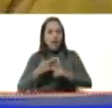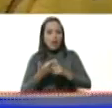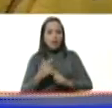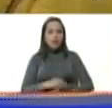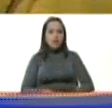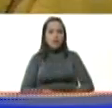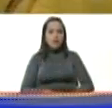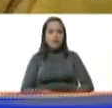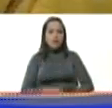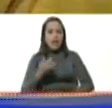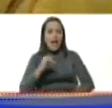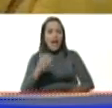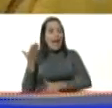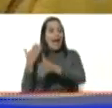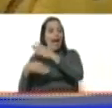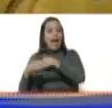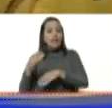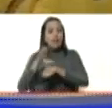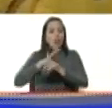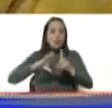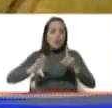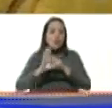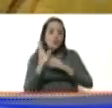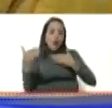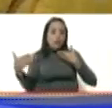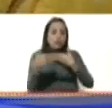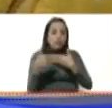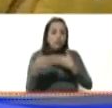una contracultura